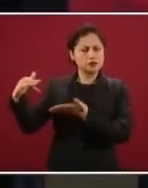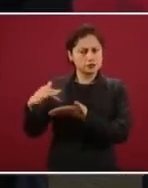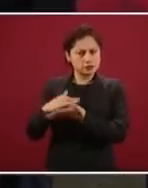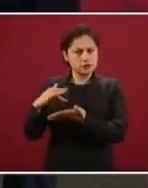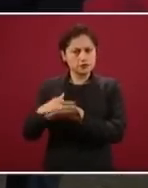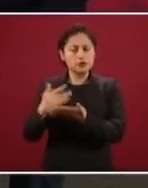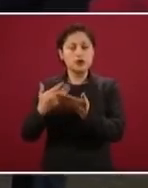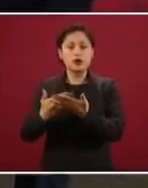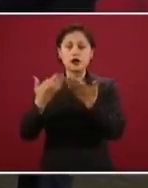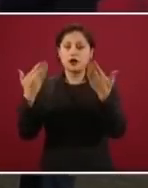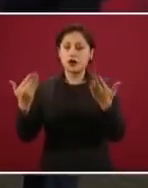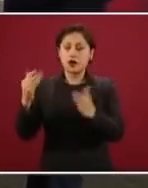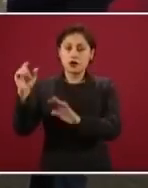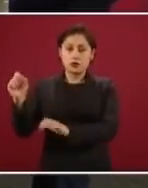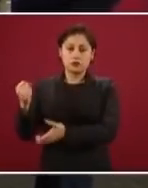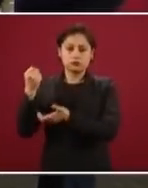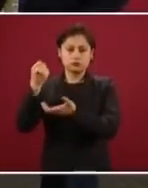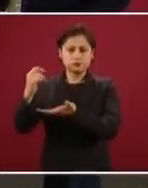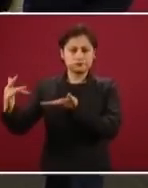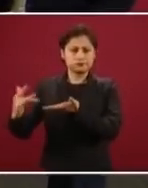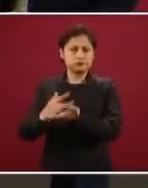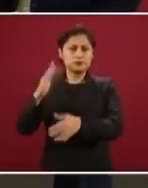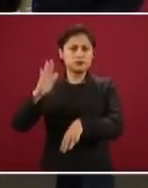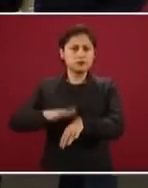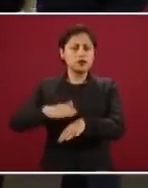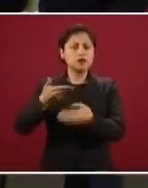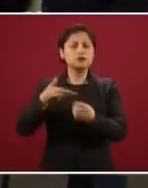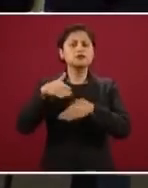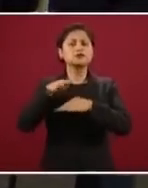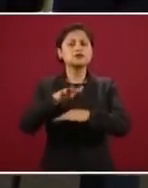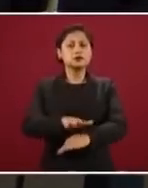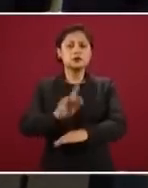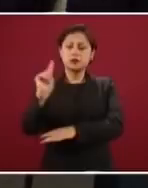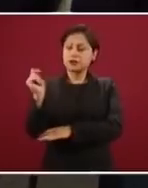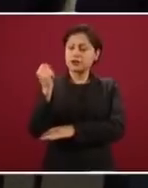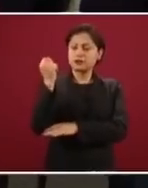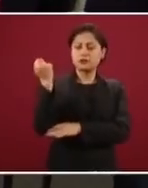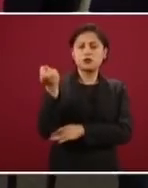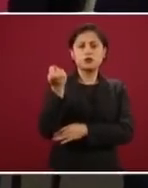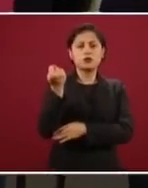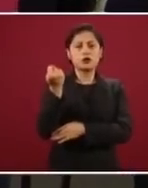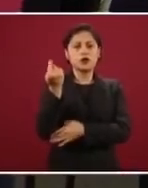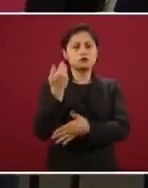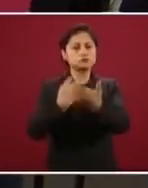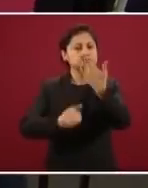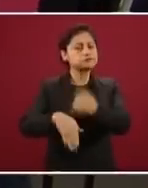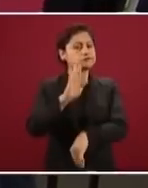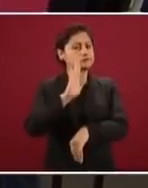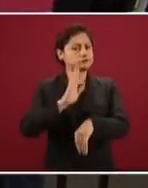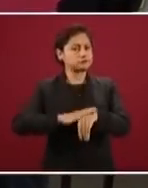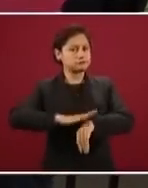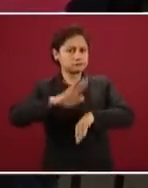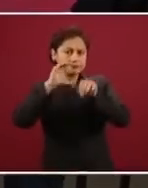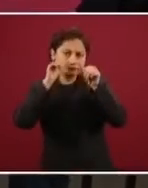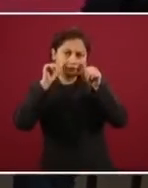y desarrollo de tecnología todo esto en beneficio de